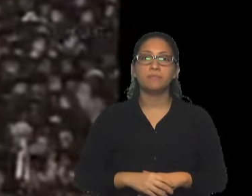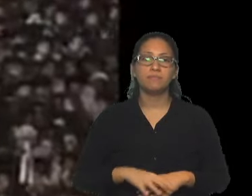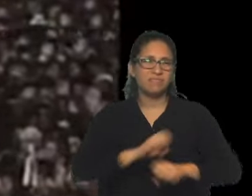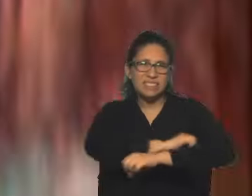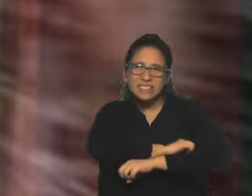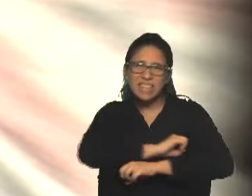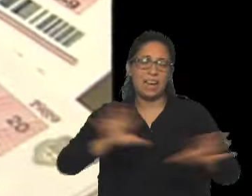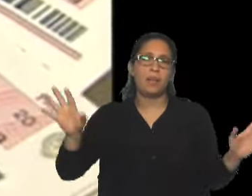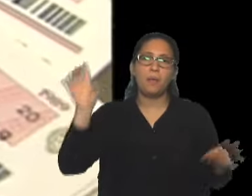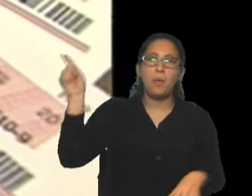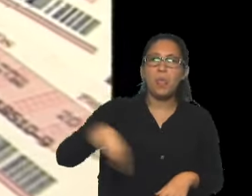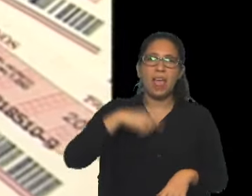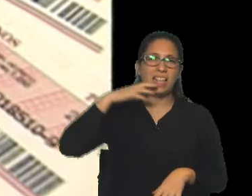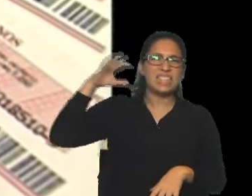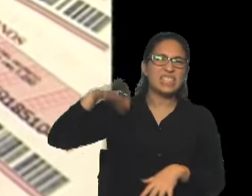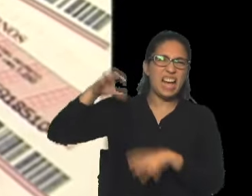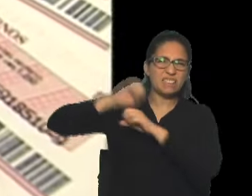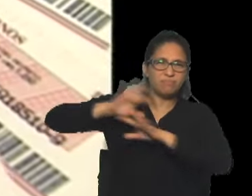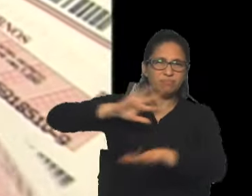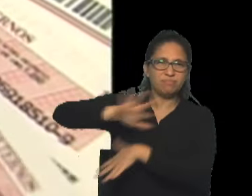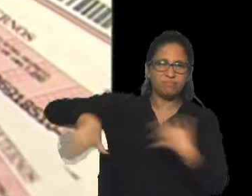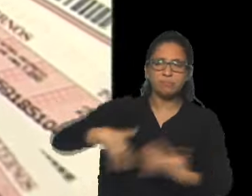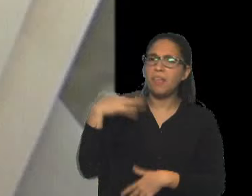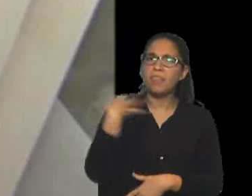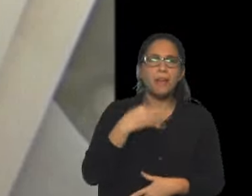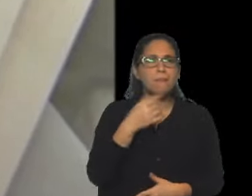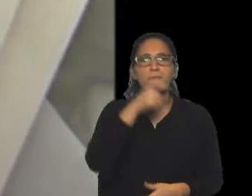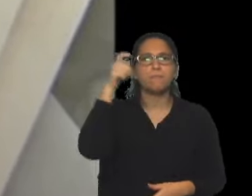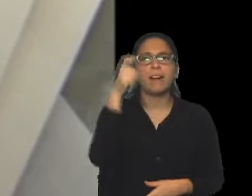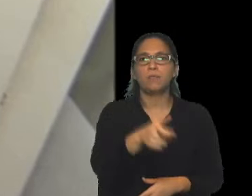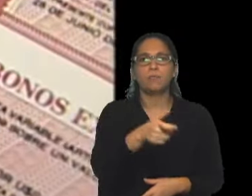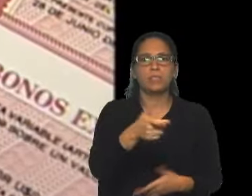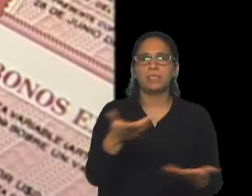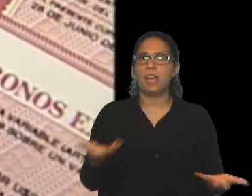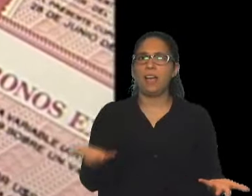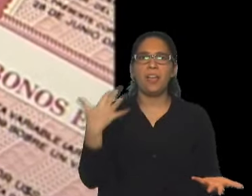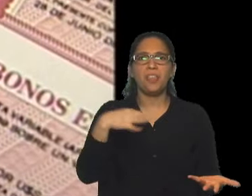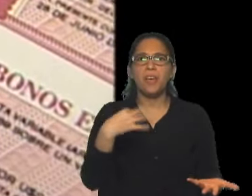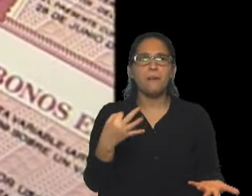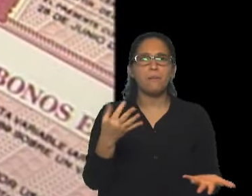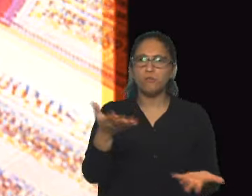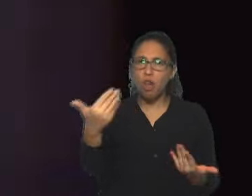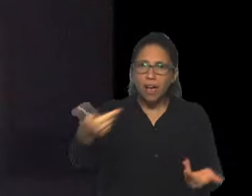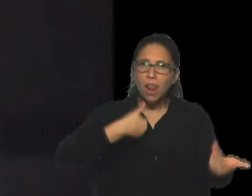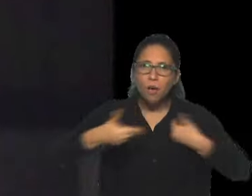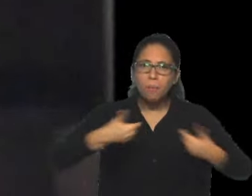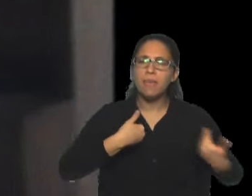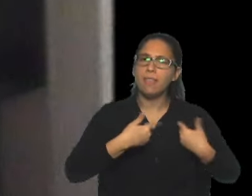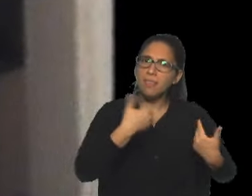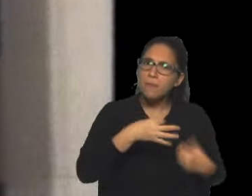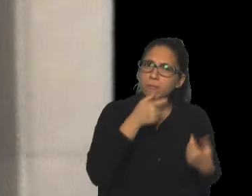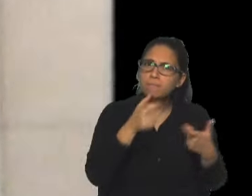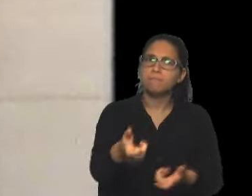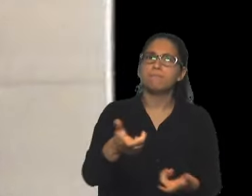desangrada, tenemos que dar respuestas a requerimientos populares y al mismo